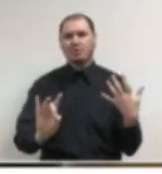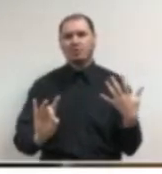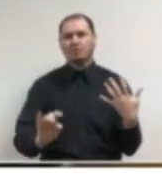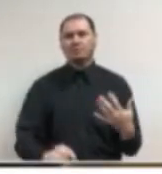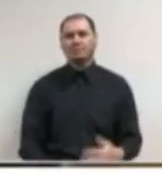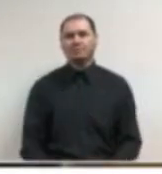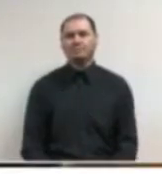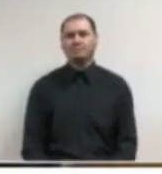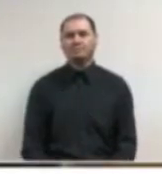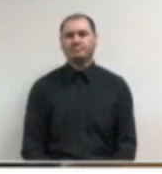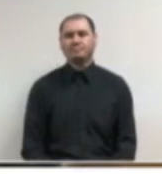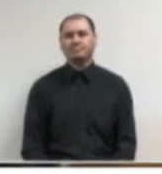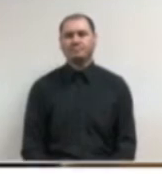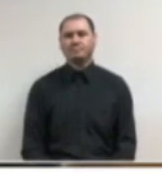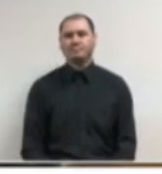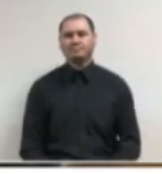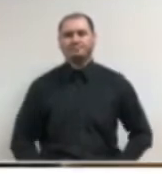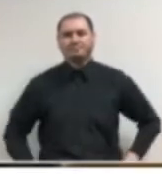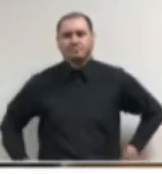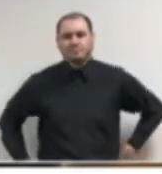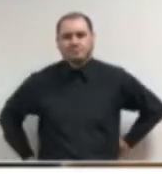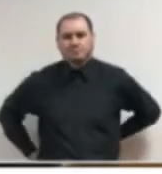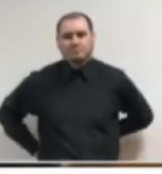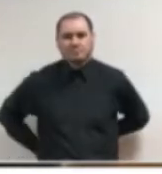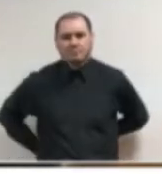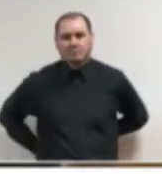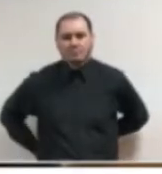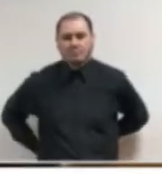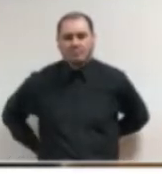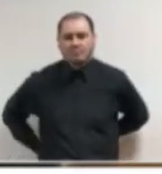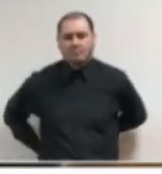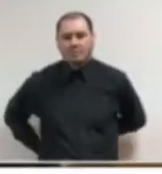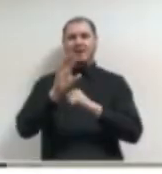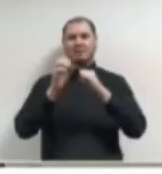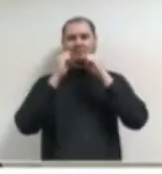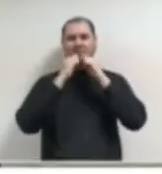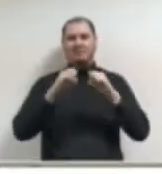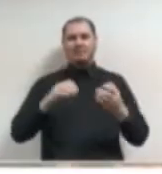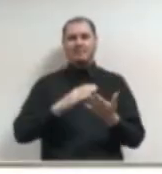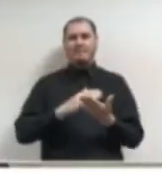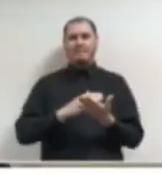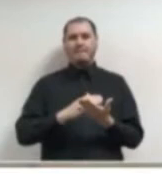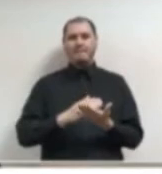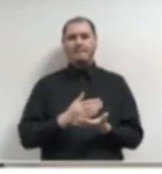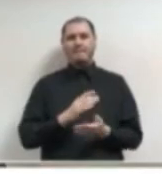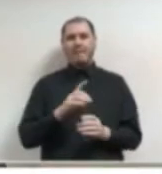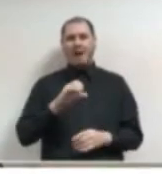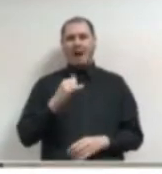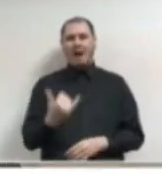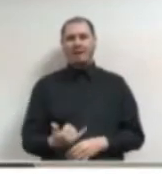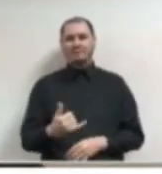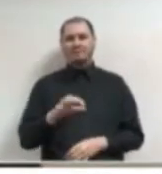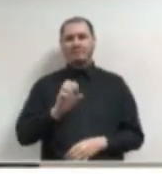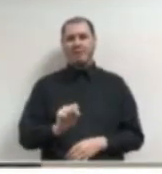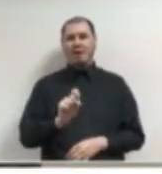punto previo remitirá un solo archivo con los datos consolidados, no debiendo enviar por secretaría en caso que tengan más de una secretaría.